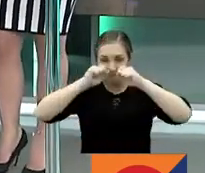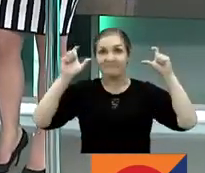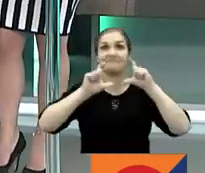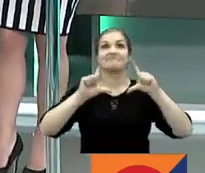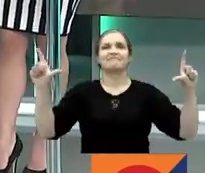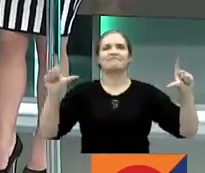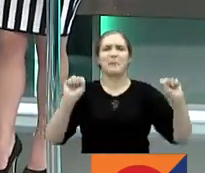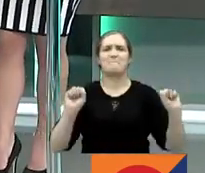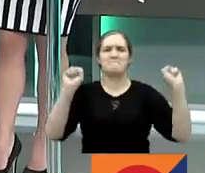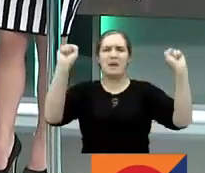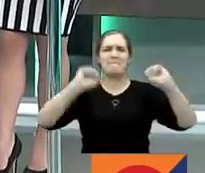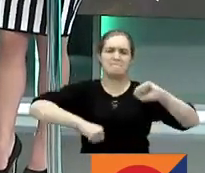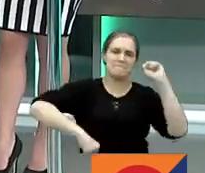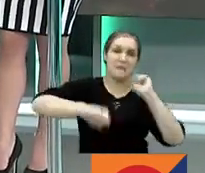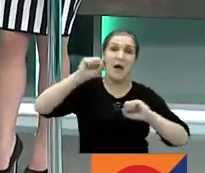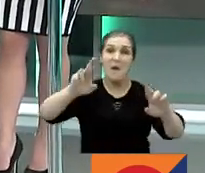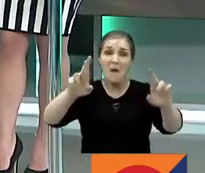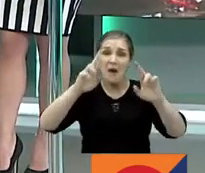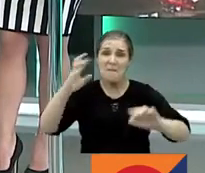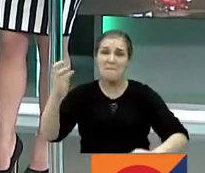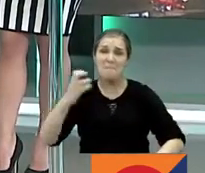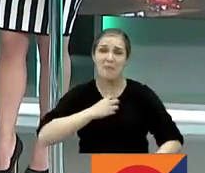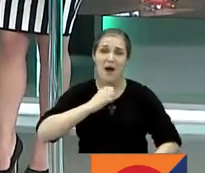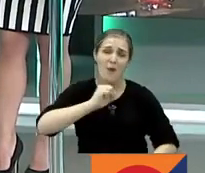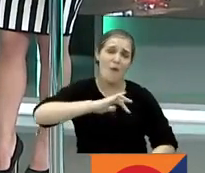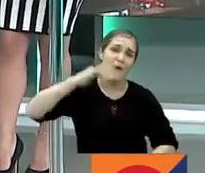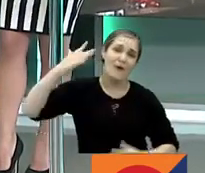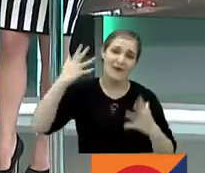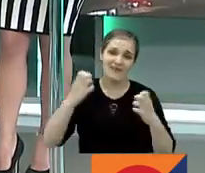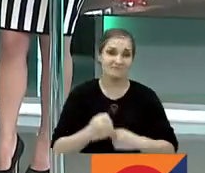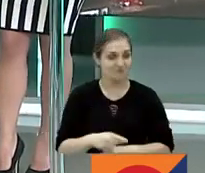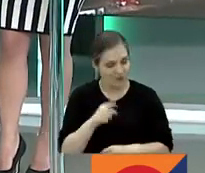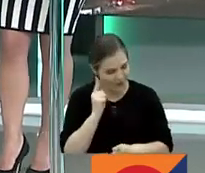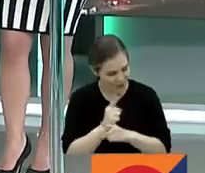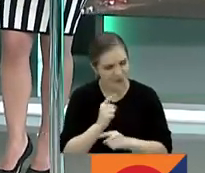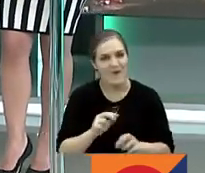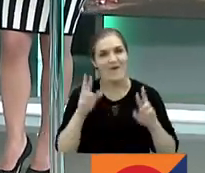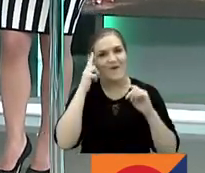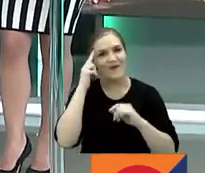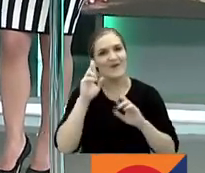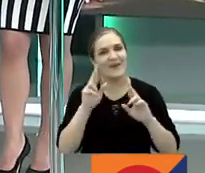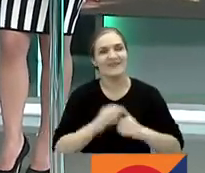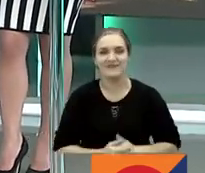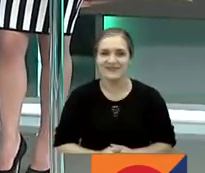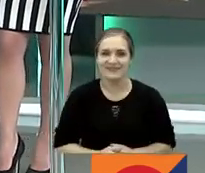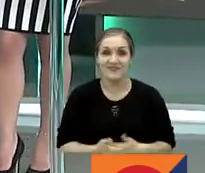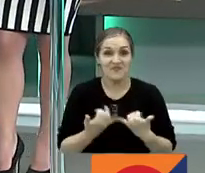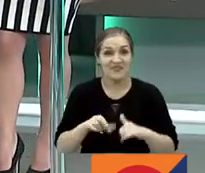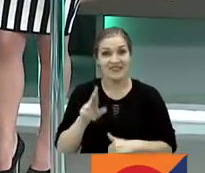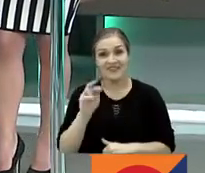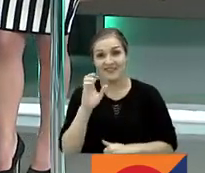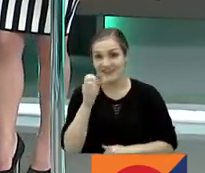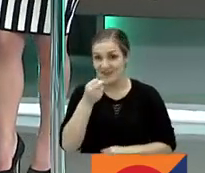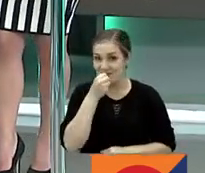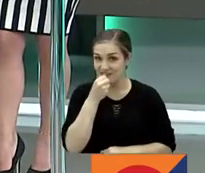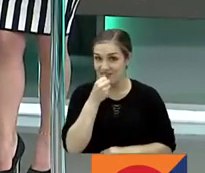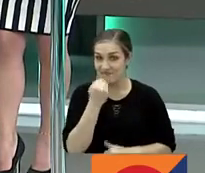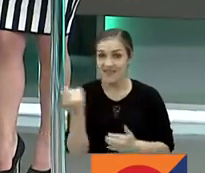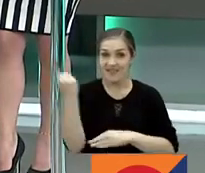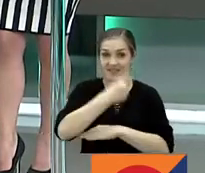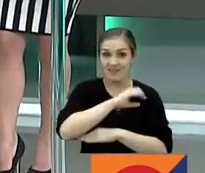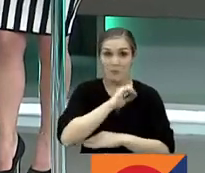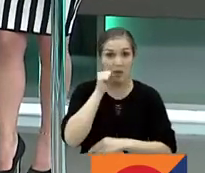para nuestro deportista y que nos podamos llevar esa presea dorada. Esa es la idea, por supuesto. Hasta aquí RTBC Noticias. Fin de semana, tenemos una cita